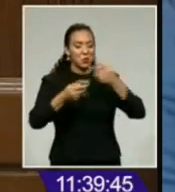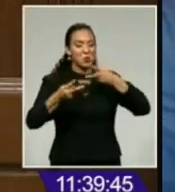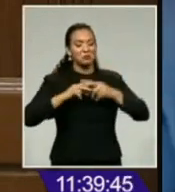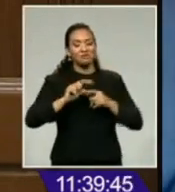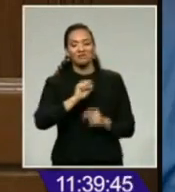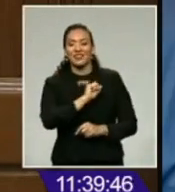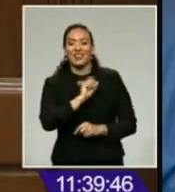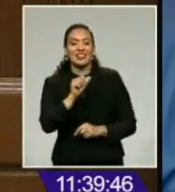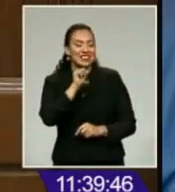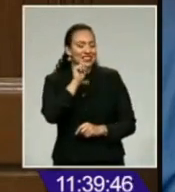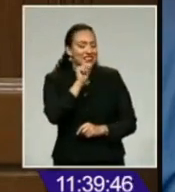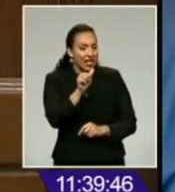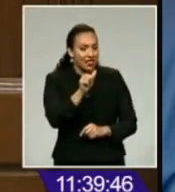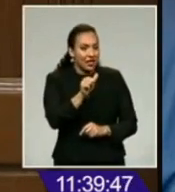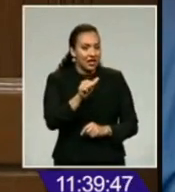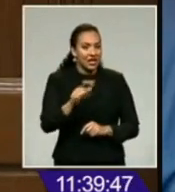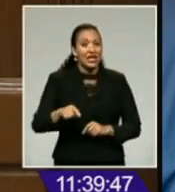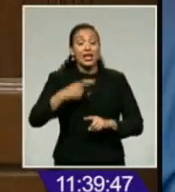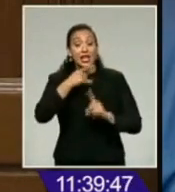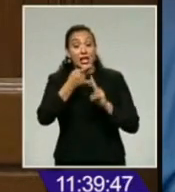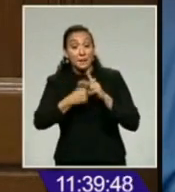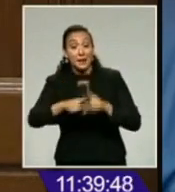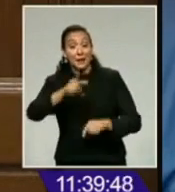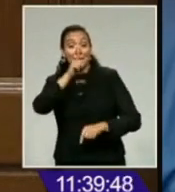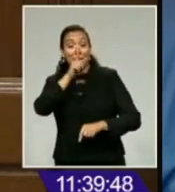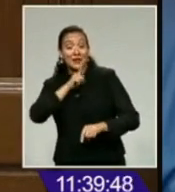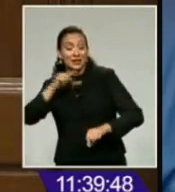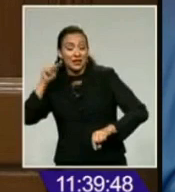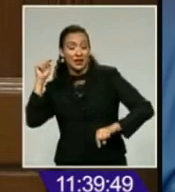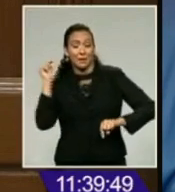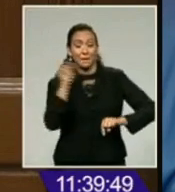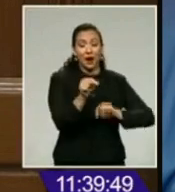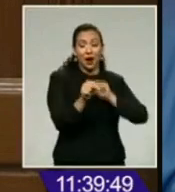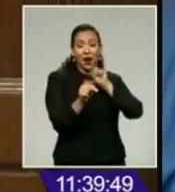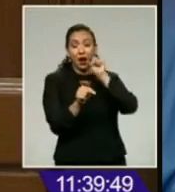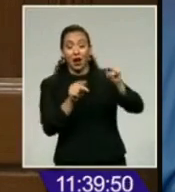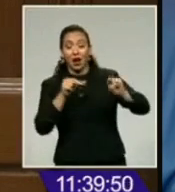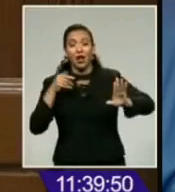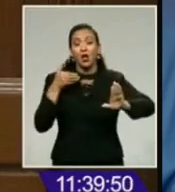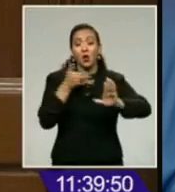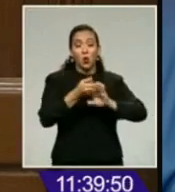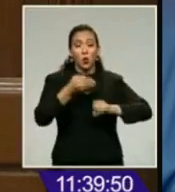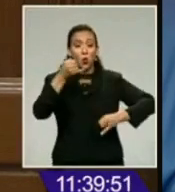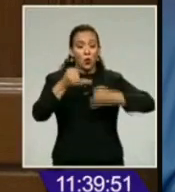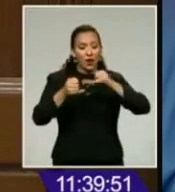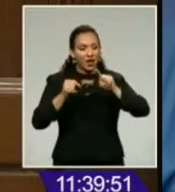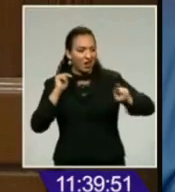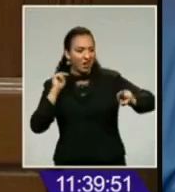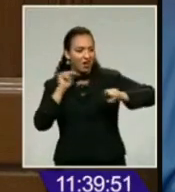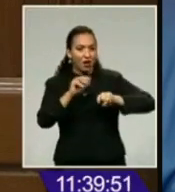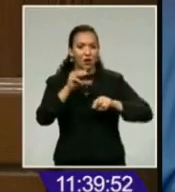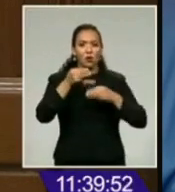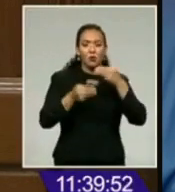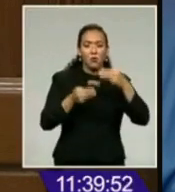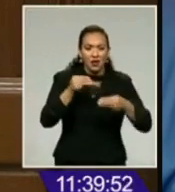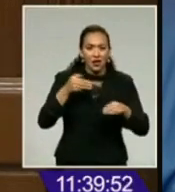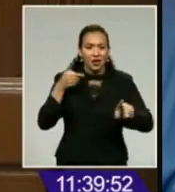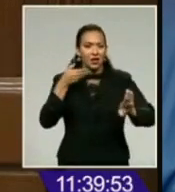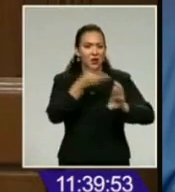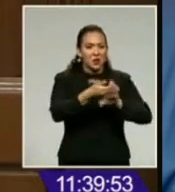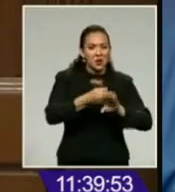desprestigio público de las personas juzgadoras sin nunca presentarse prueba alguna.